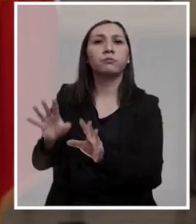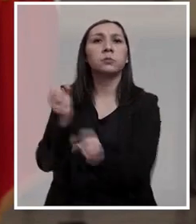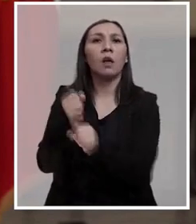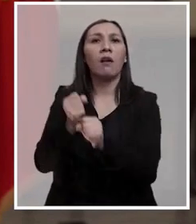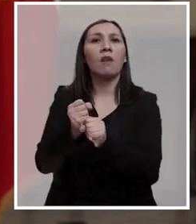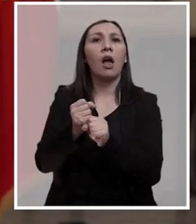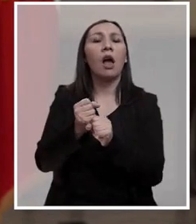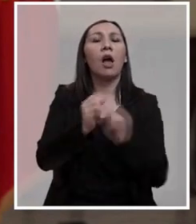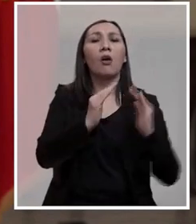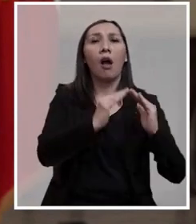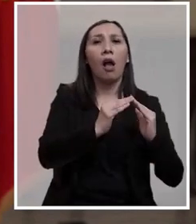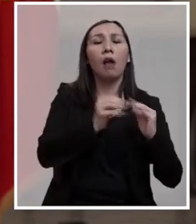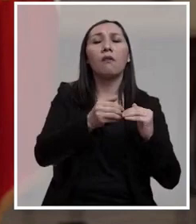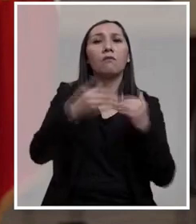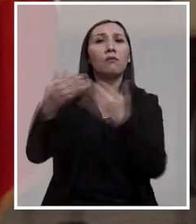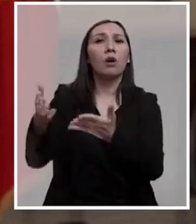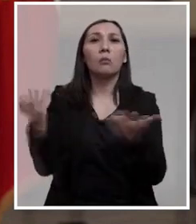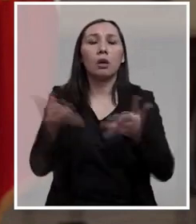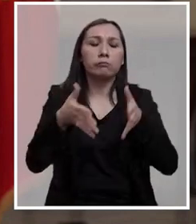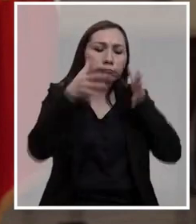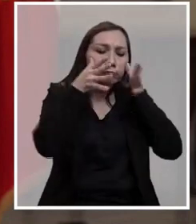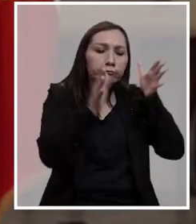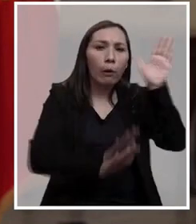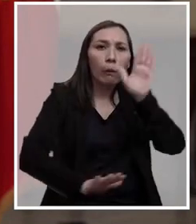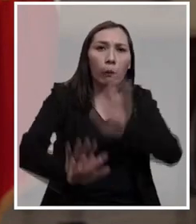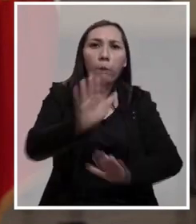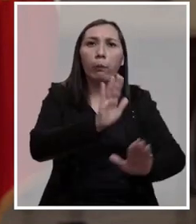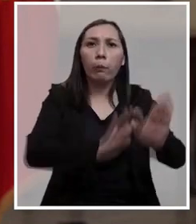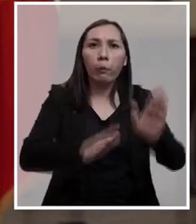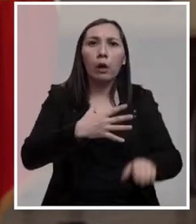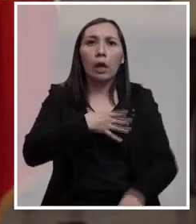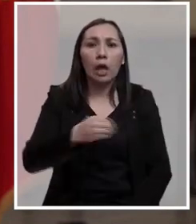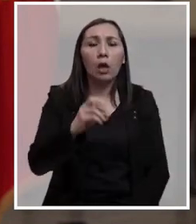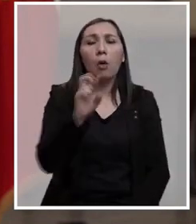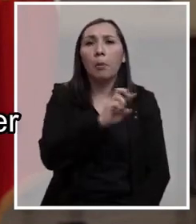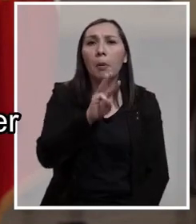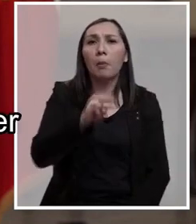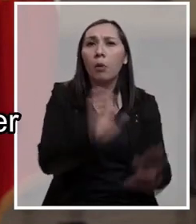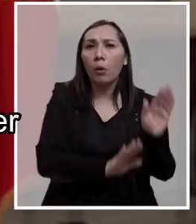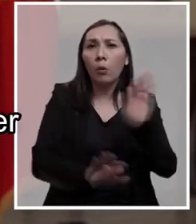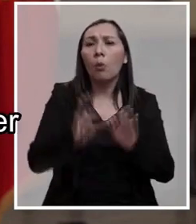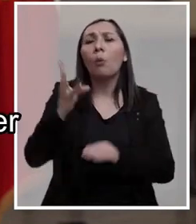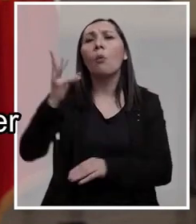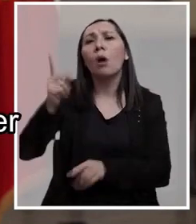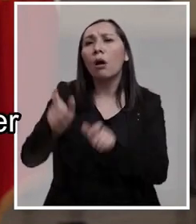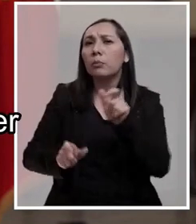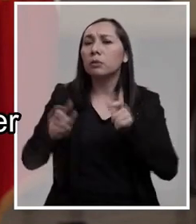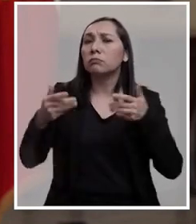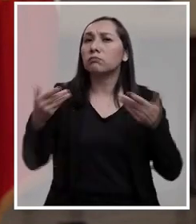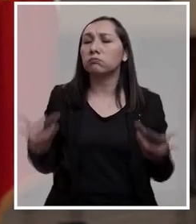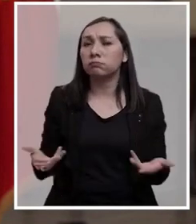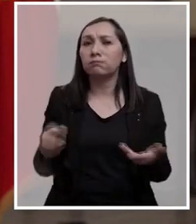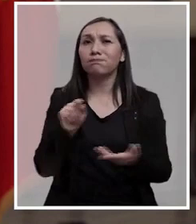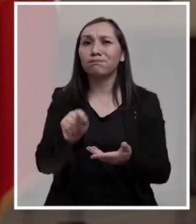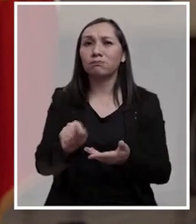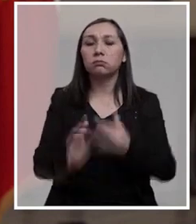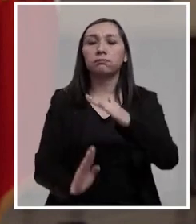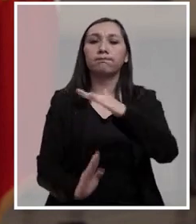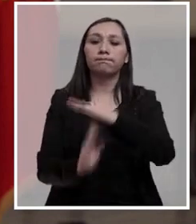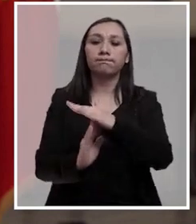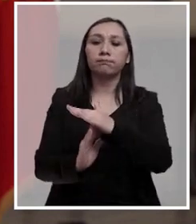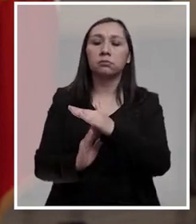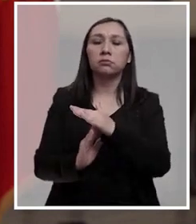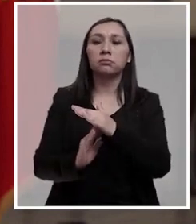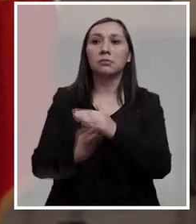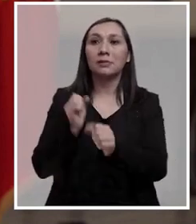fuera del hogar por años para dedicarse Al cuidado de los hijos o padres Cuántas personas han tenido que poner en pausa